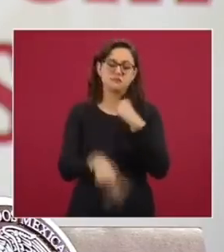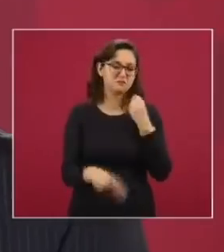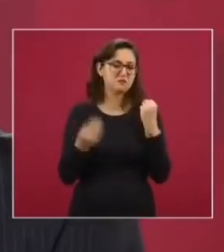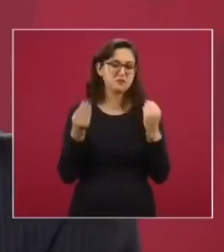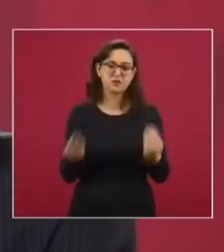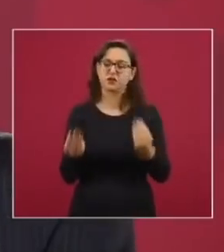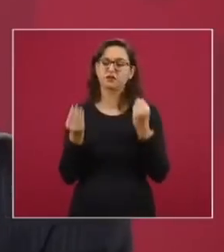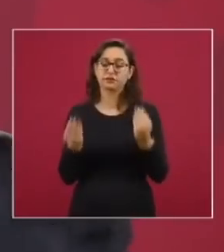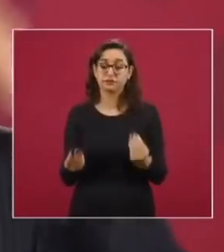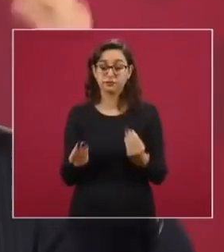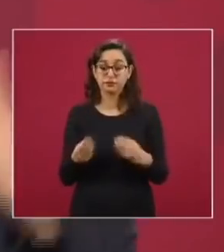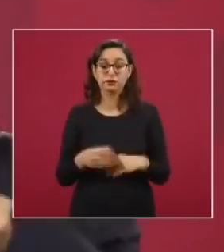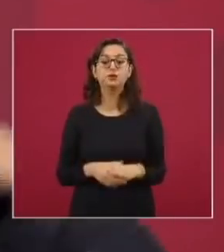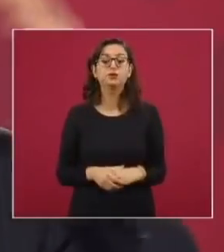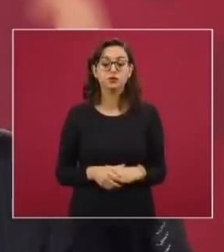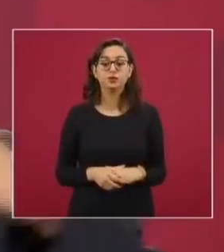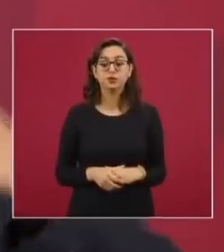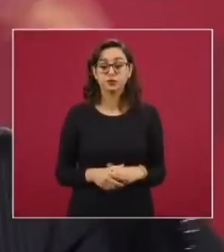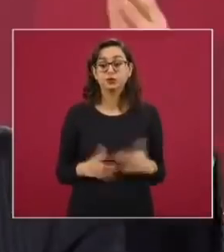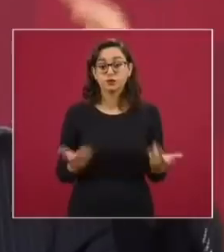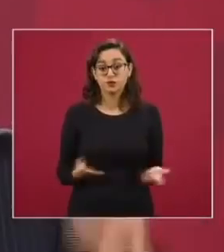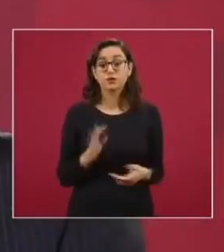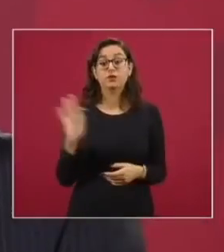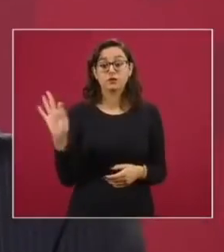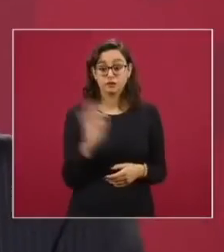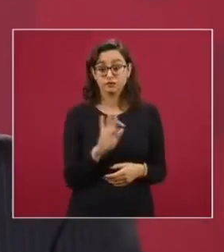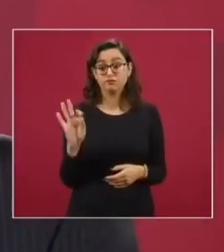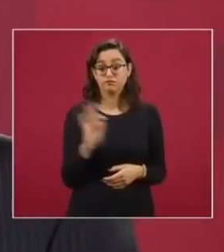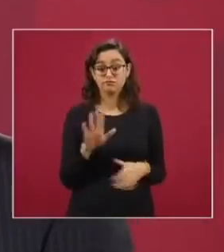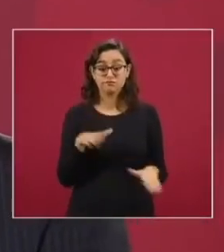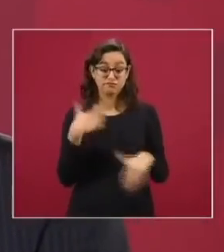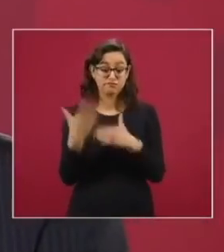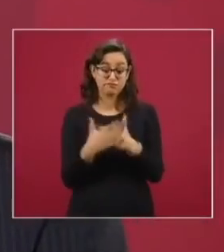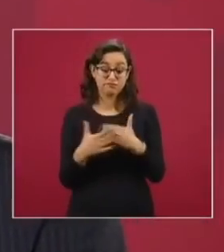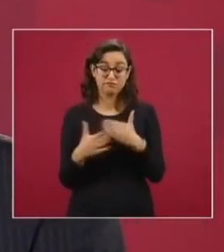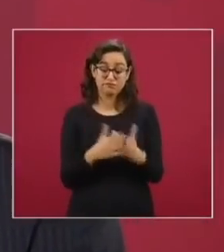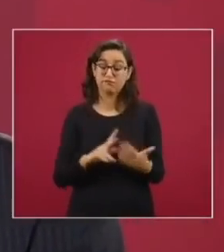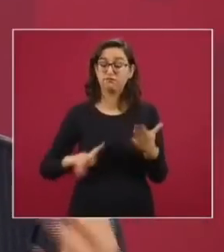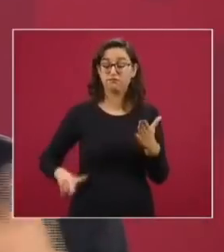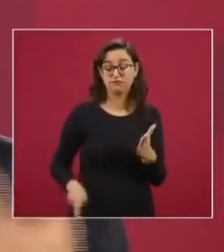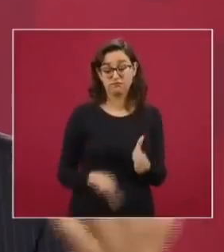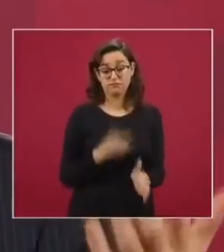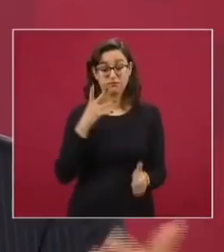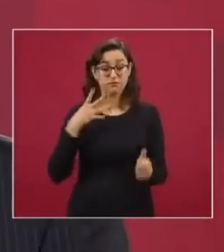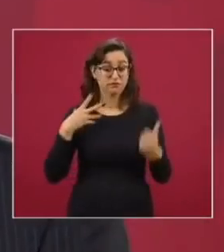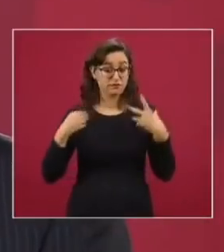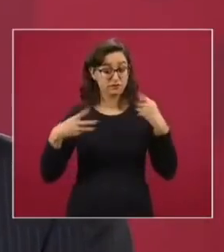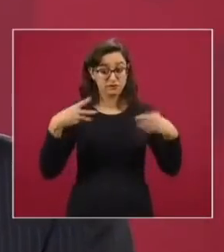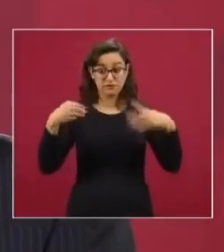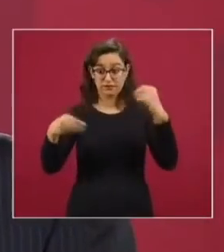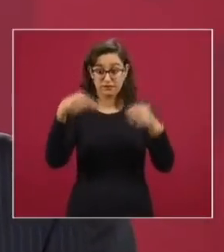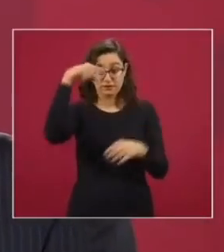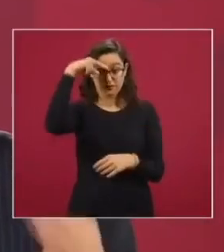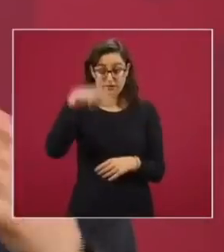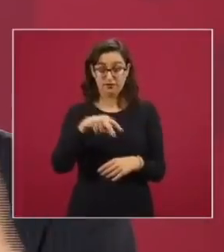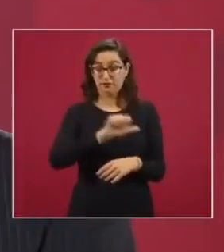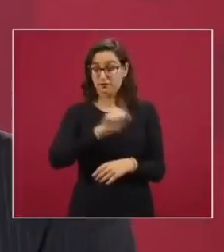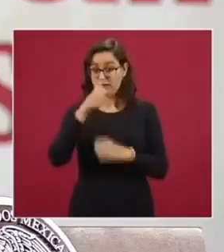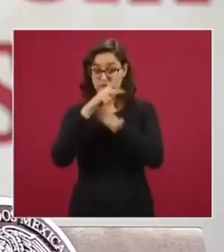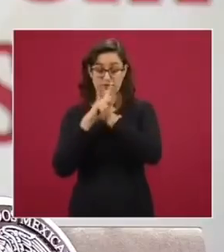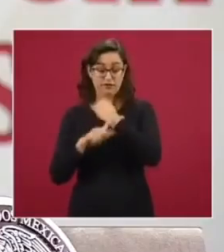conclusión es, por eso es esperable que podría venir este incremento de casos en México y en otros países del